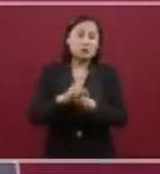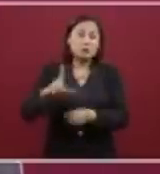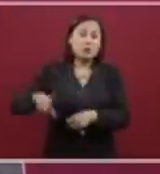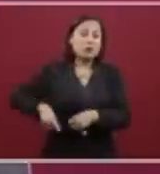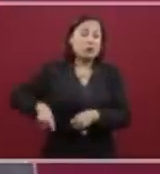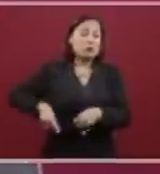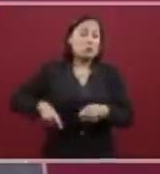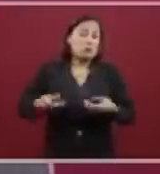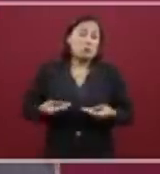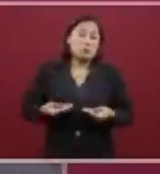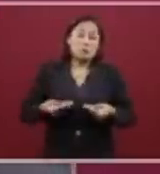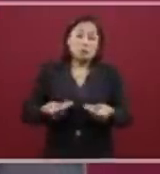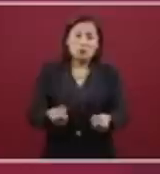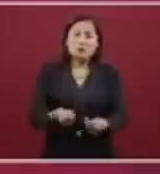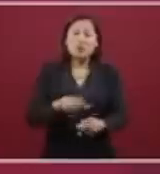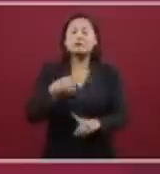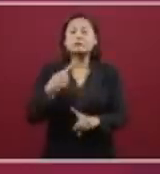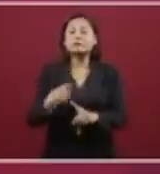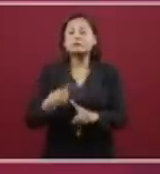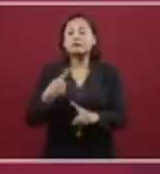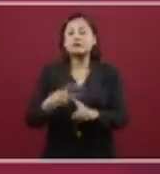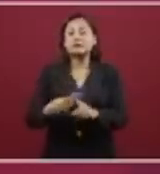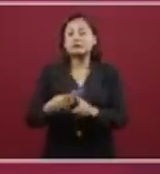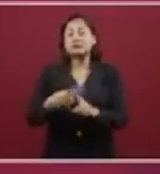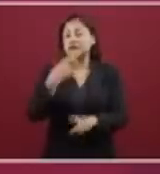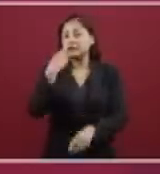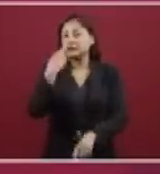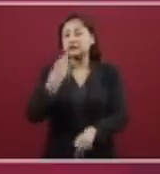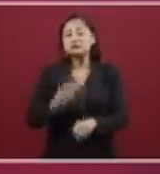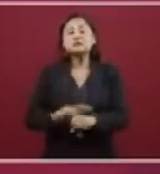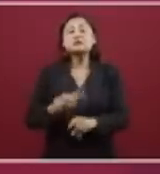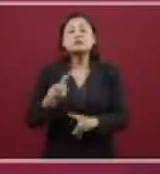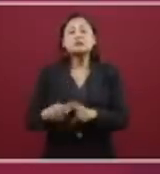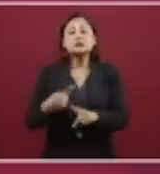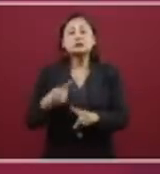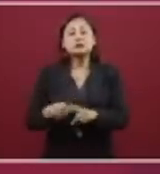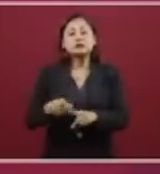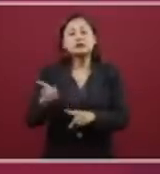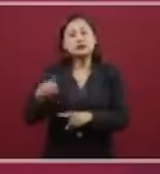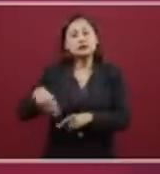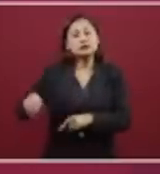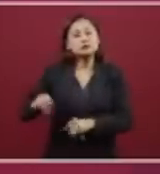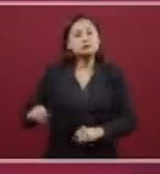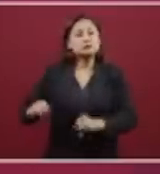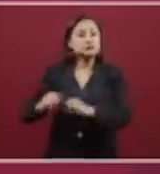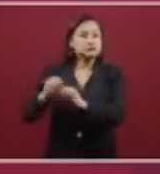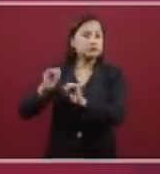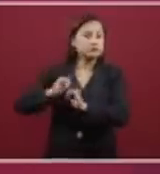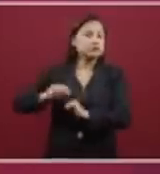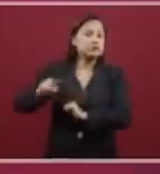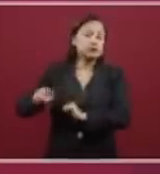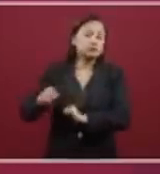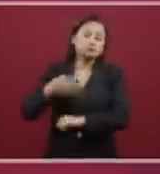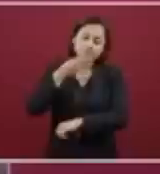responsabilidad deberán definir las autoridades competentes a las edad arabista